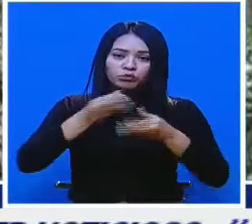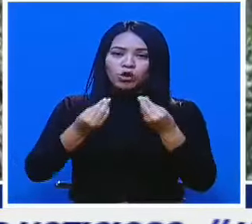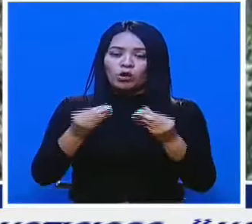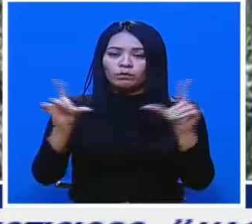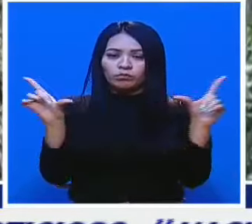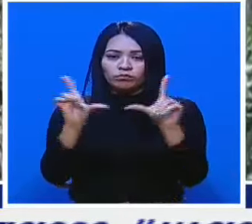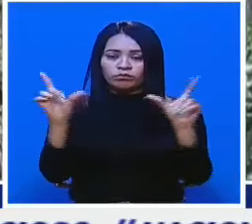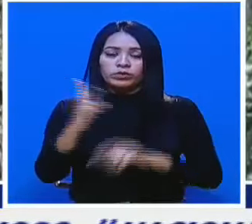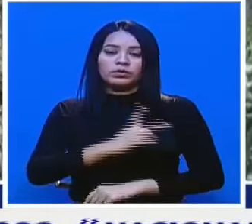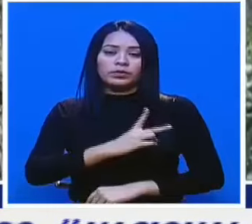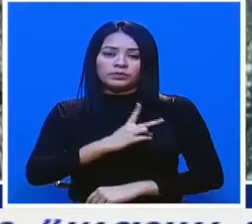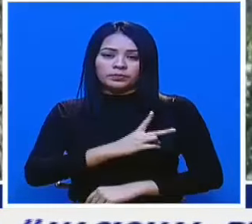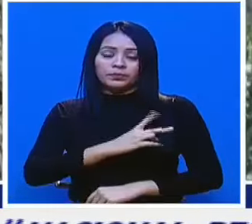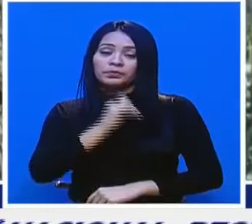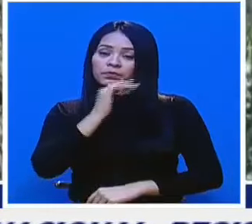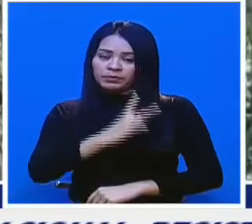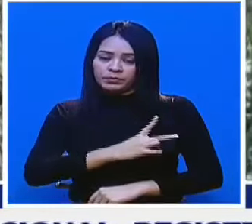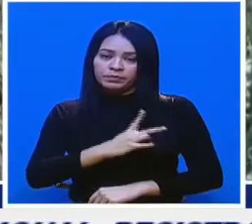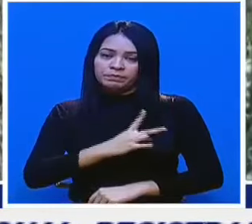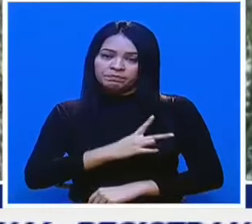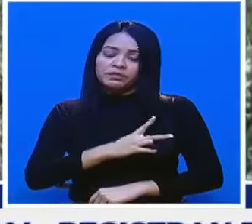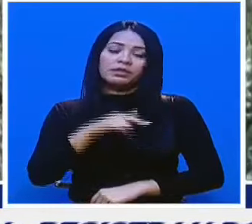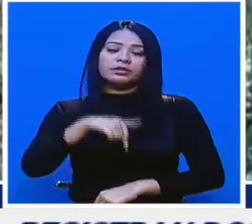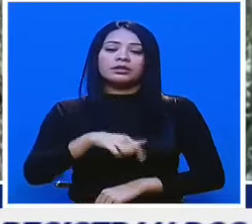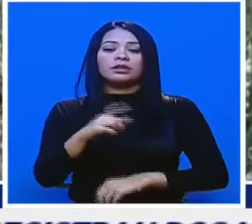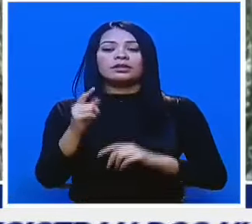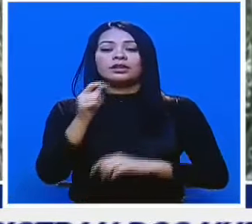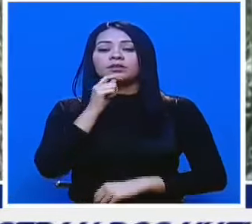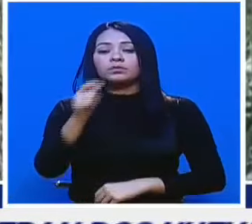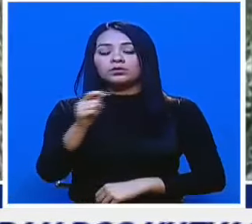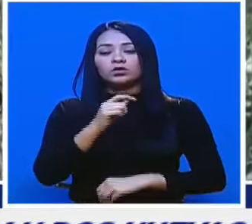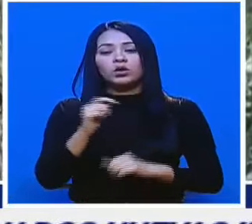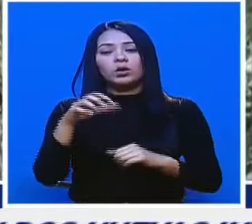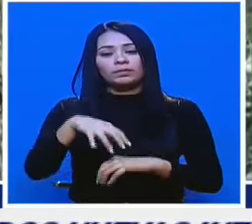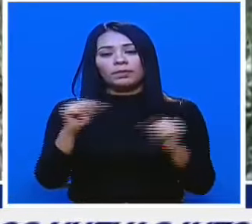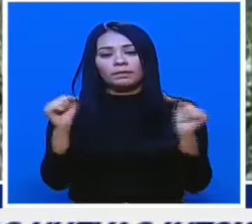través de nuestro noticiero. Desde la entidad merideña, Raquel Alarcón, Noticias Venevisión.